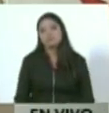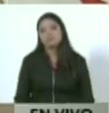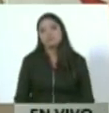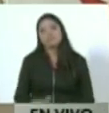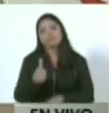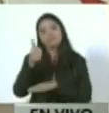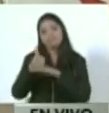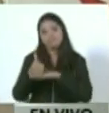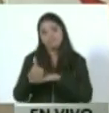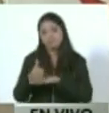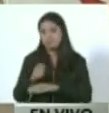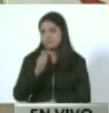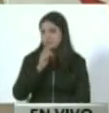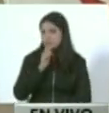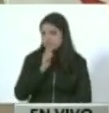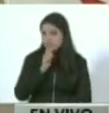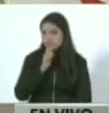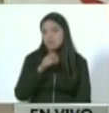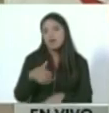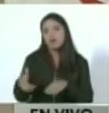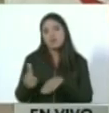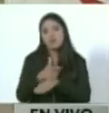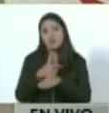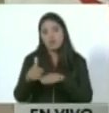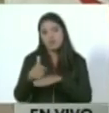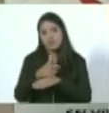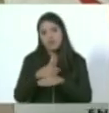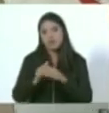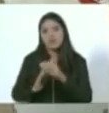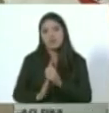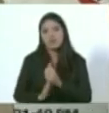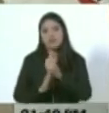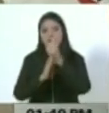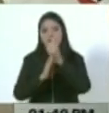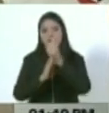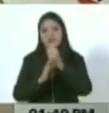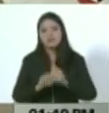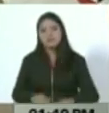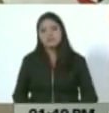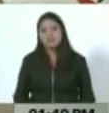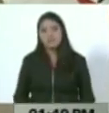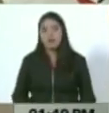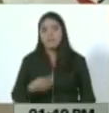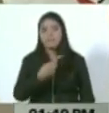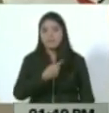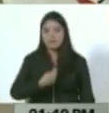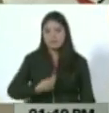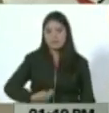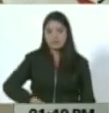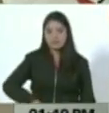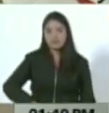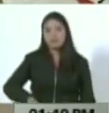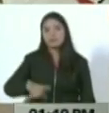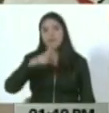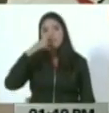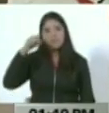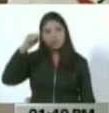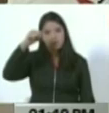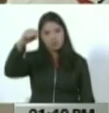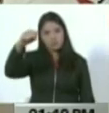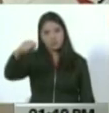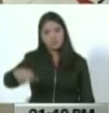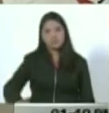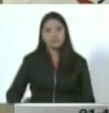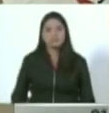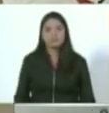culpar a el gobierno que dirige nuestro presidente de la República Bolivariana de